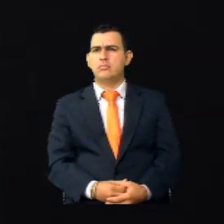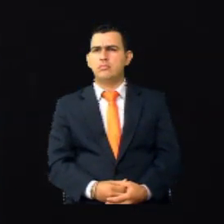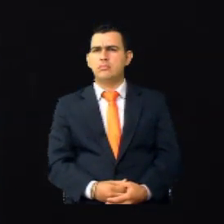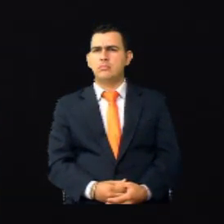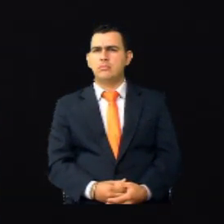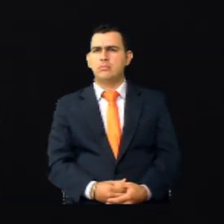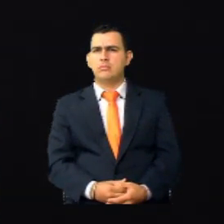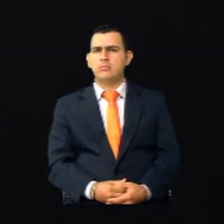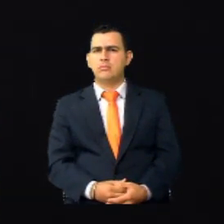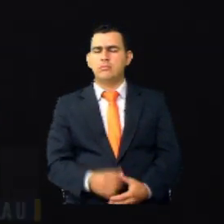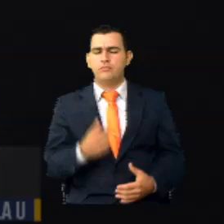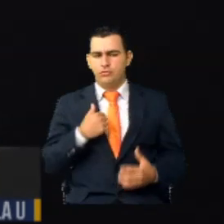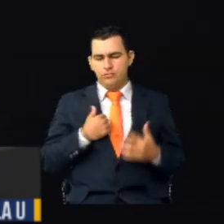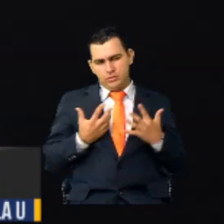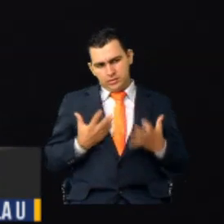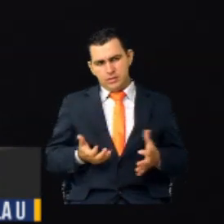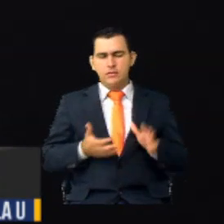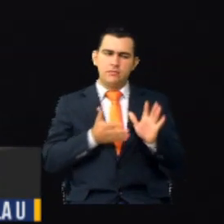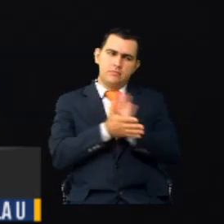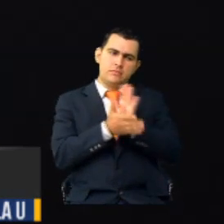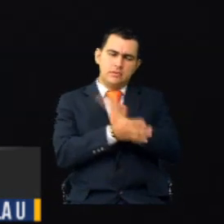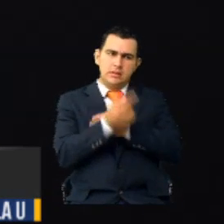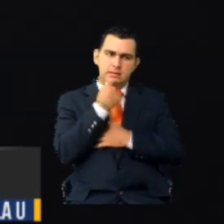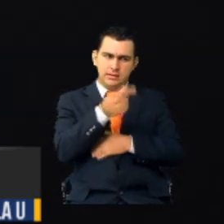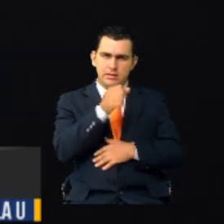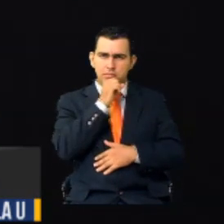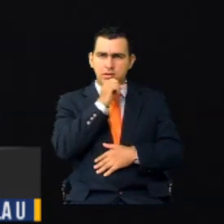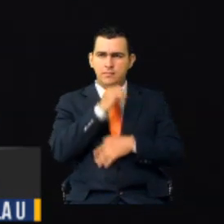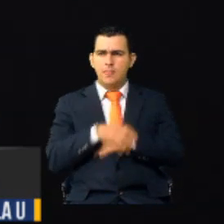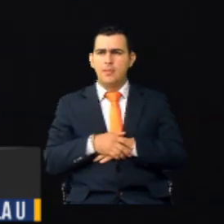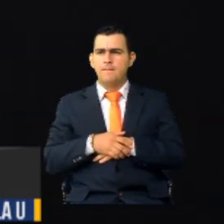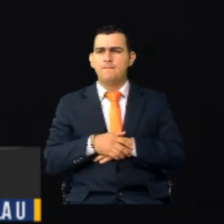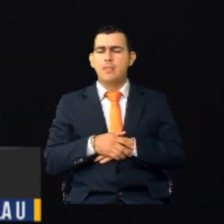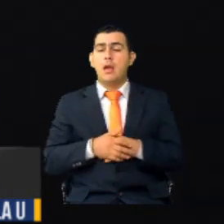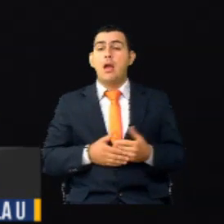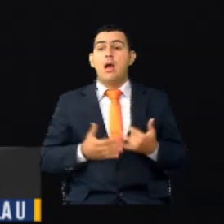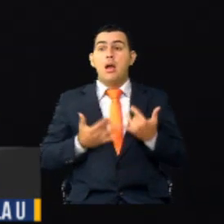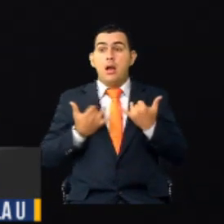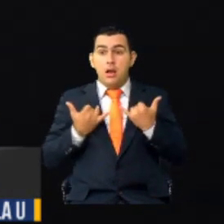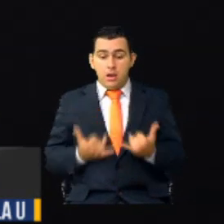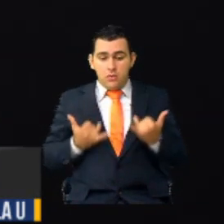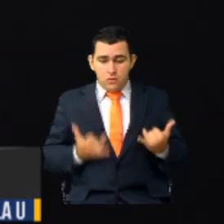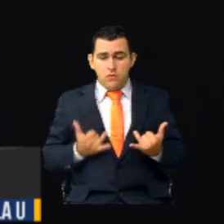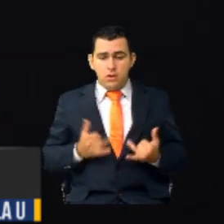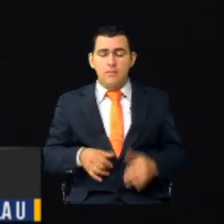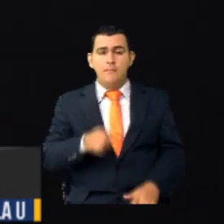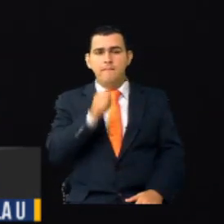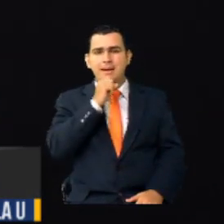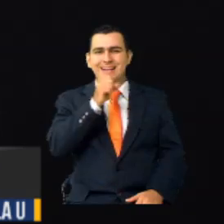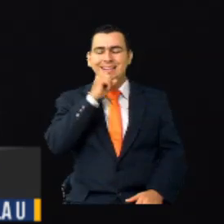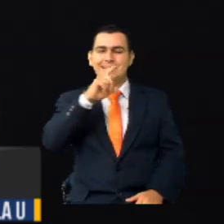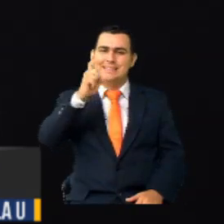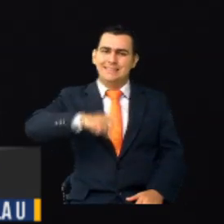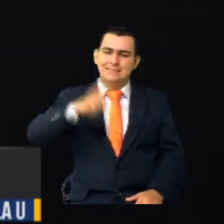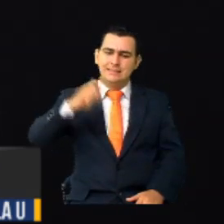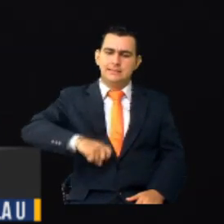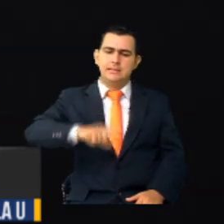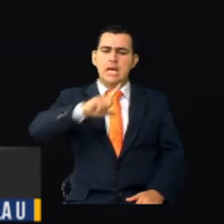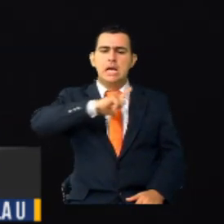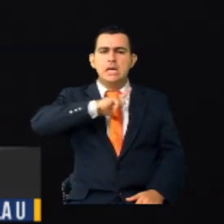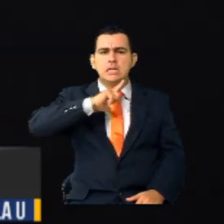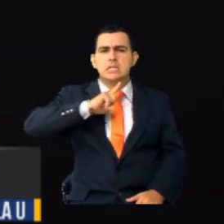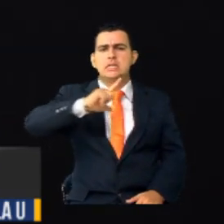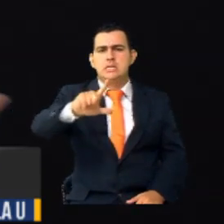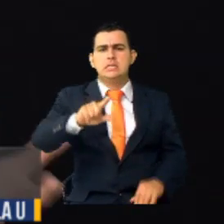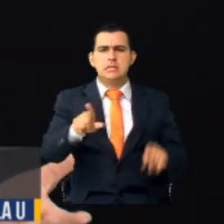Bueno, yo tengo que decirle a Barranca Bermeja que hoy está clamando un liderazgo que tenga la